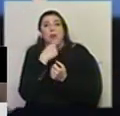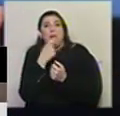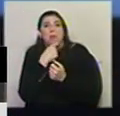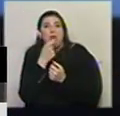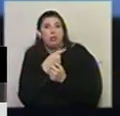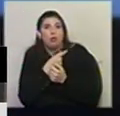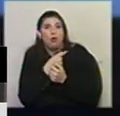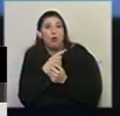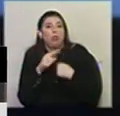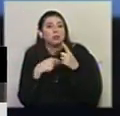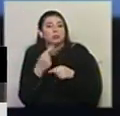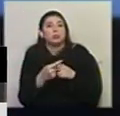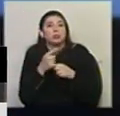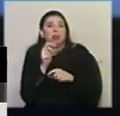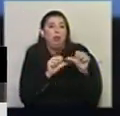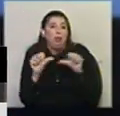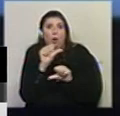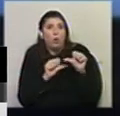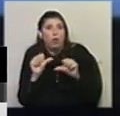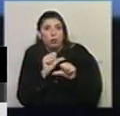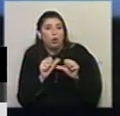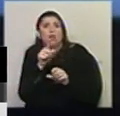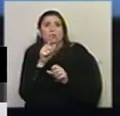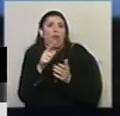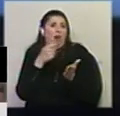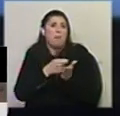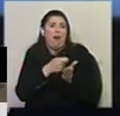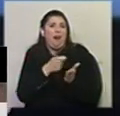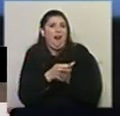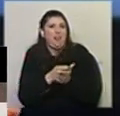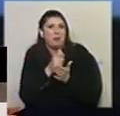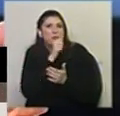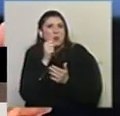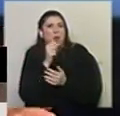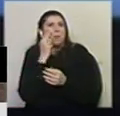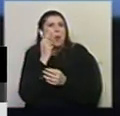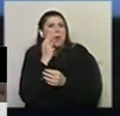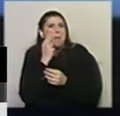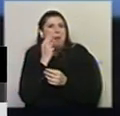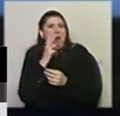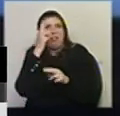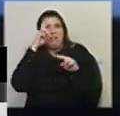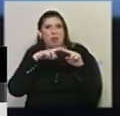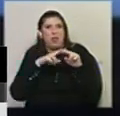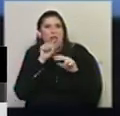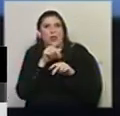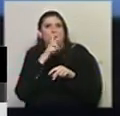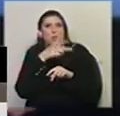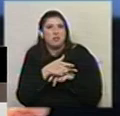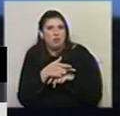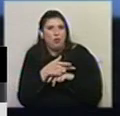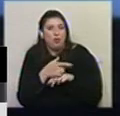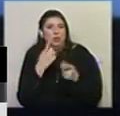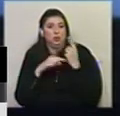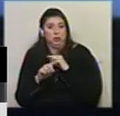ponga. Claro, sí. El que tiene que evitar que se den esos abusos son los gobiernos. Y a veces cuando decimos, pero Uruguay es muy chiquito y no puede